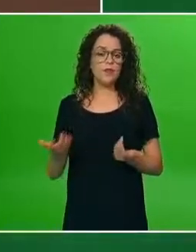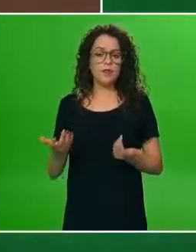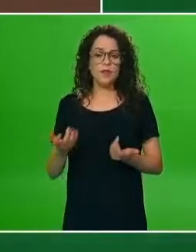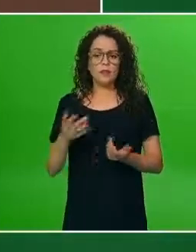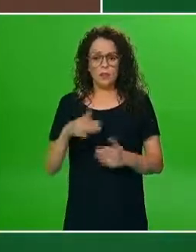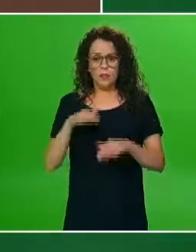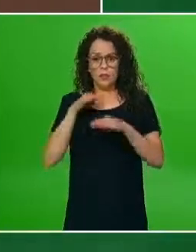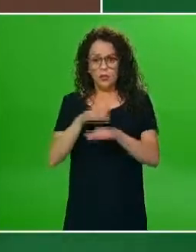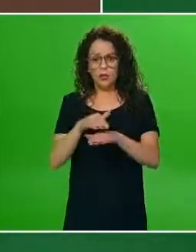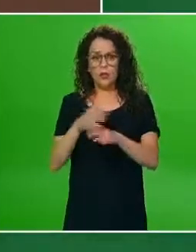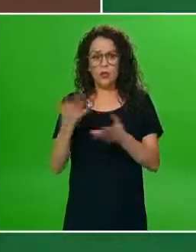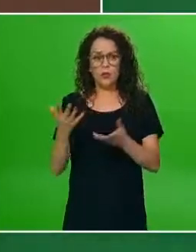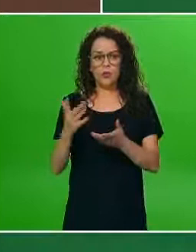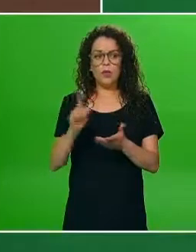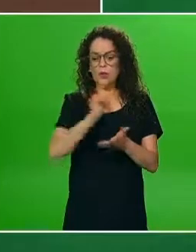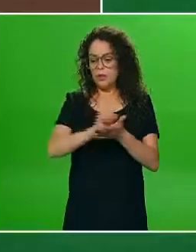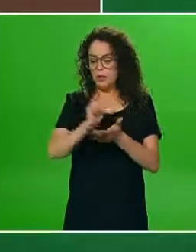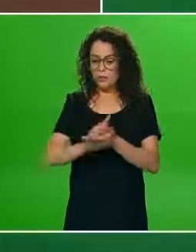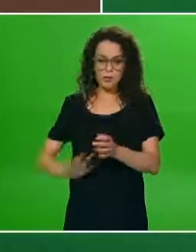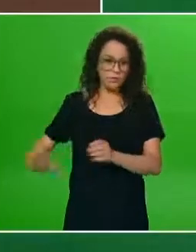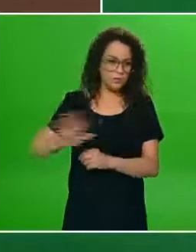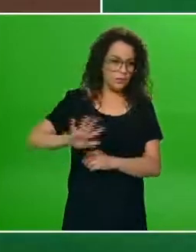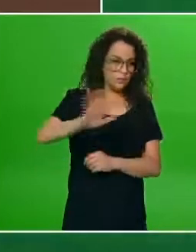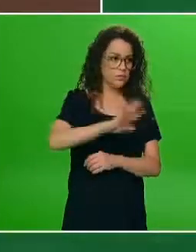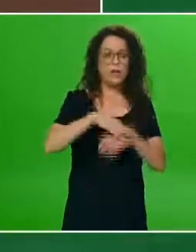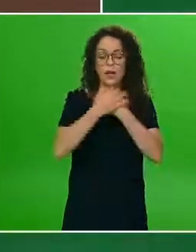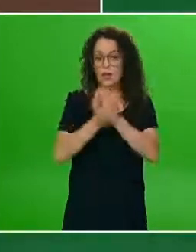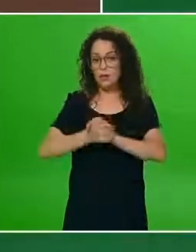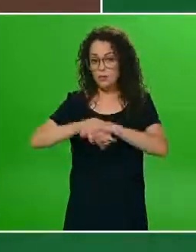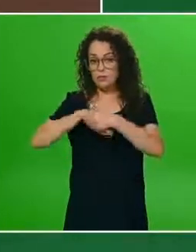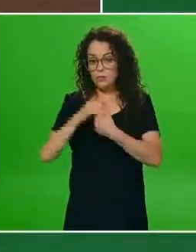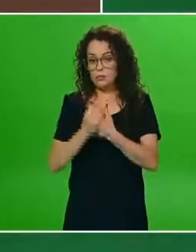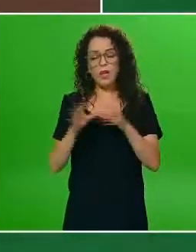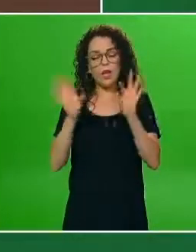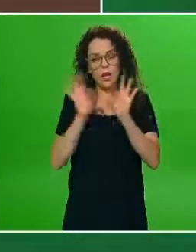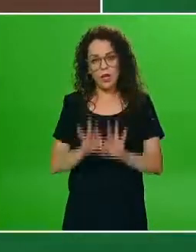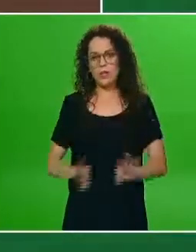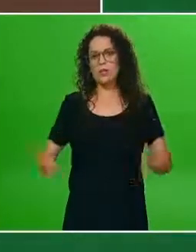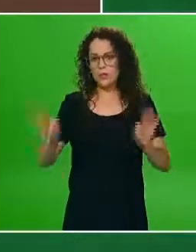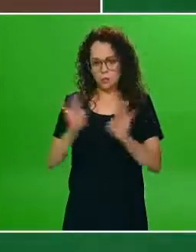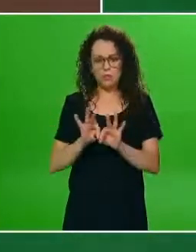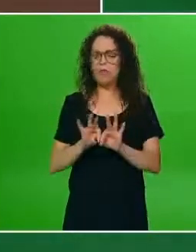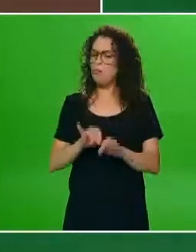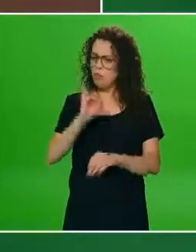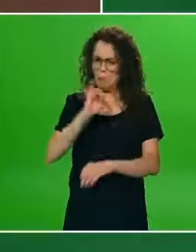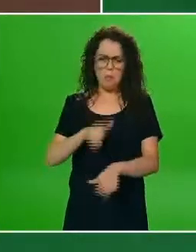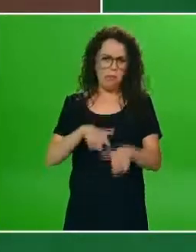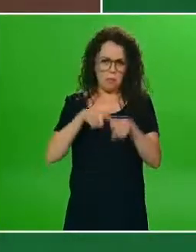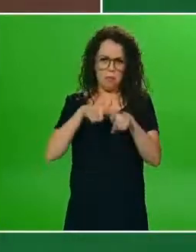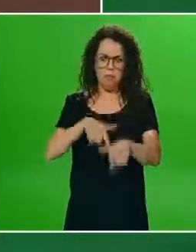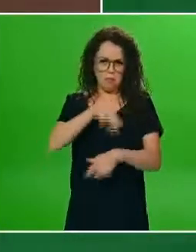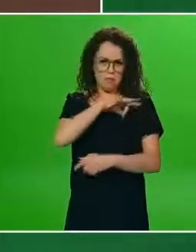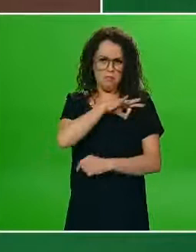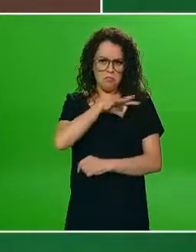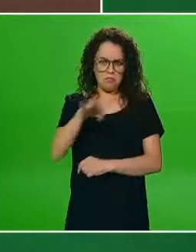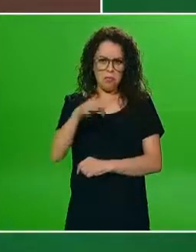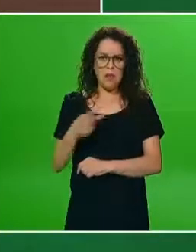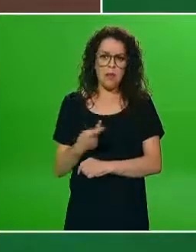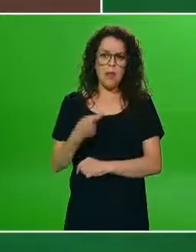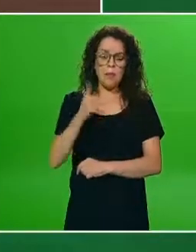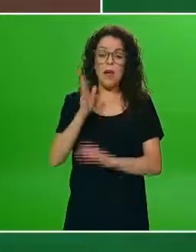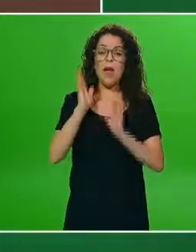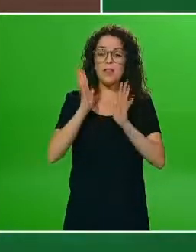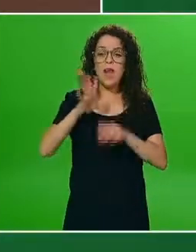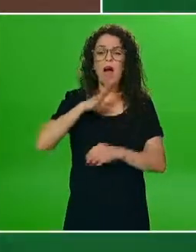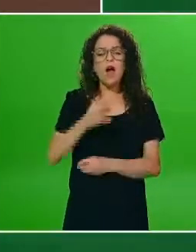manos, limpiado de superficies, sigue siendo importante, sigue siendo válidas, pero también hay que recordar que hay mucha